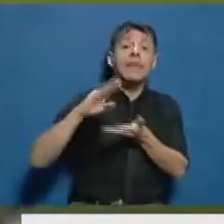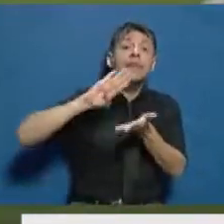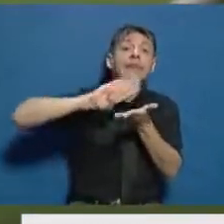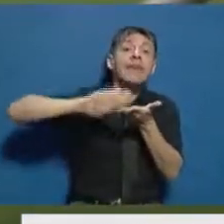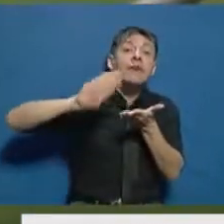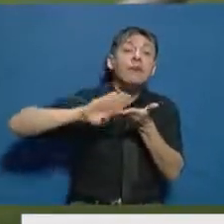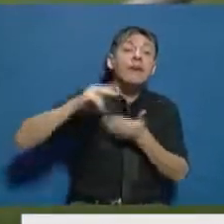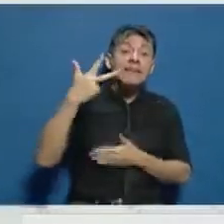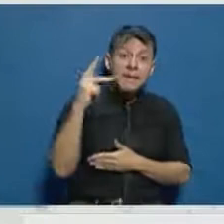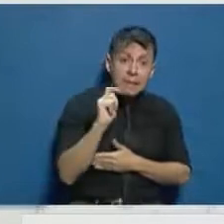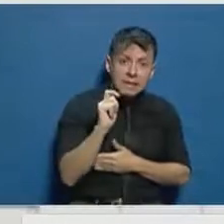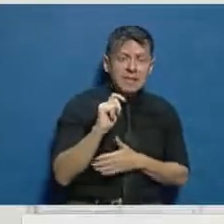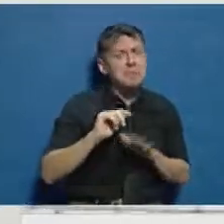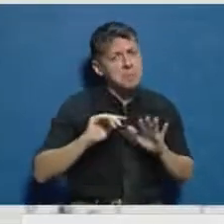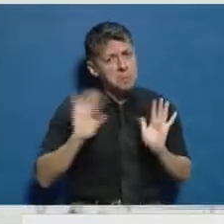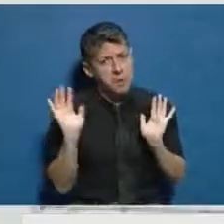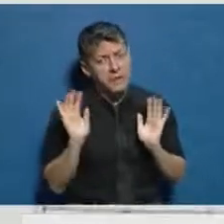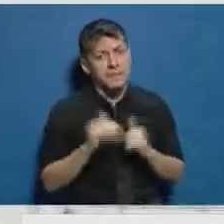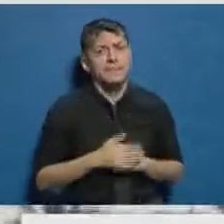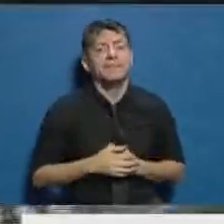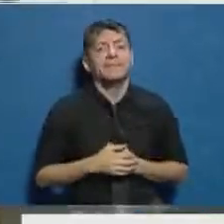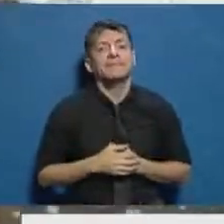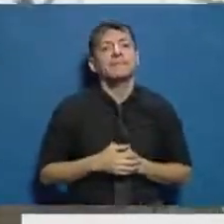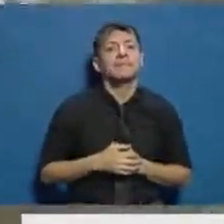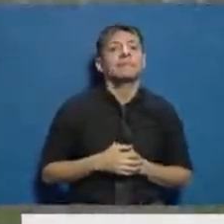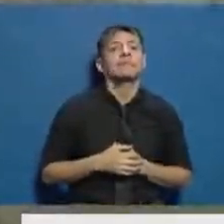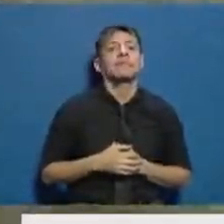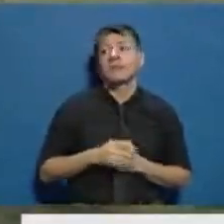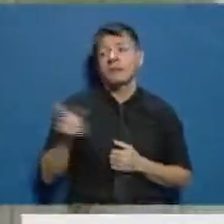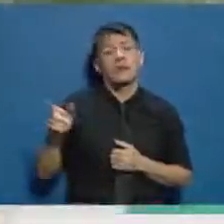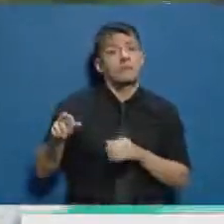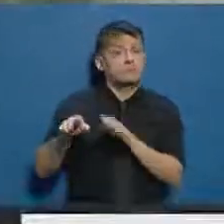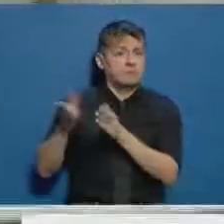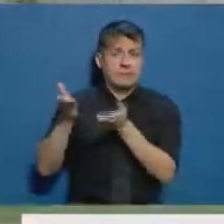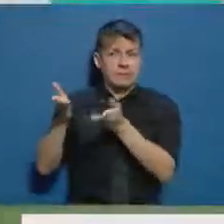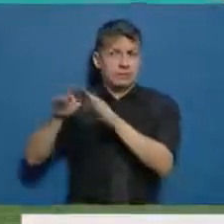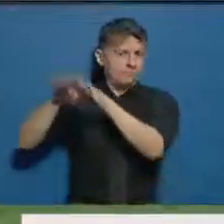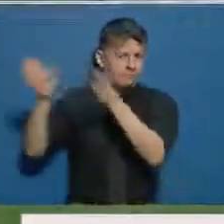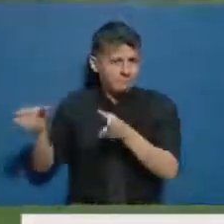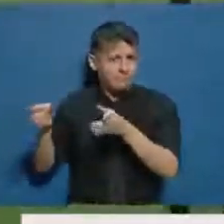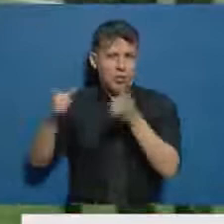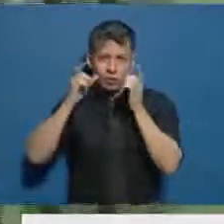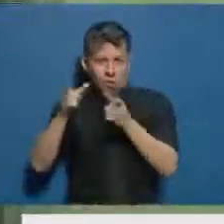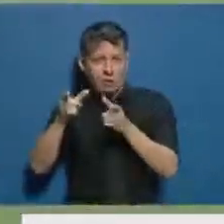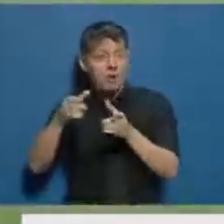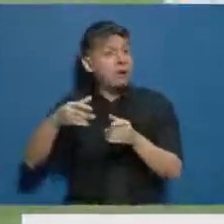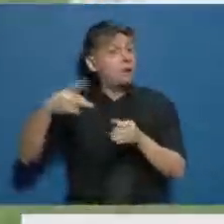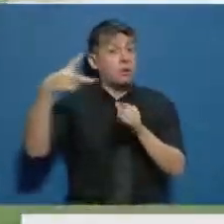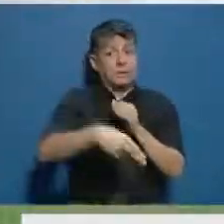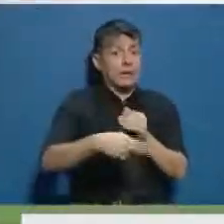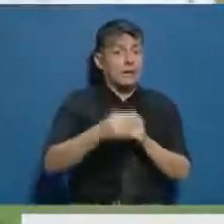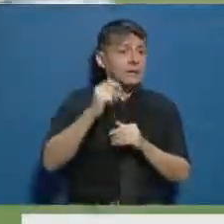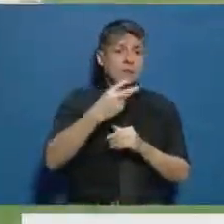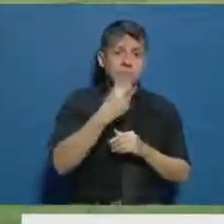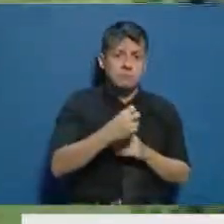los encargados de regular cada uno de esos servicios están obligados a no cortarles justamente ni la luz ni el gas. También está incluido,